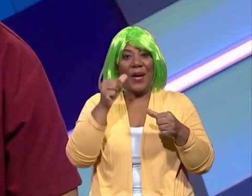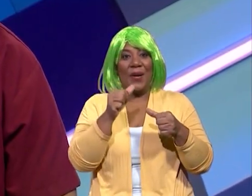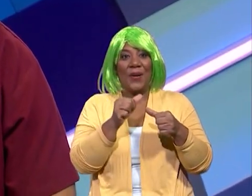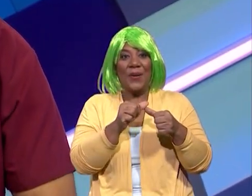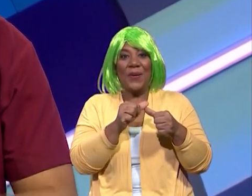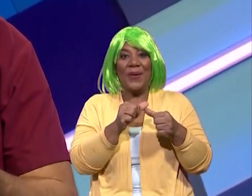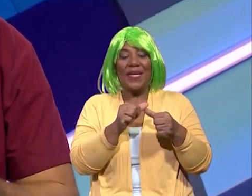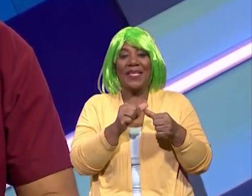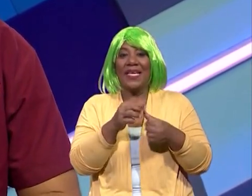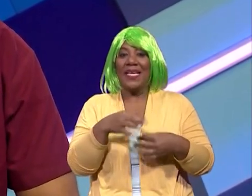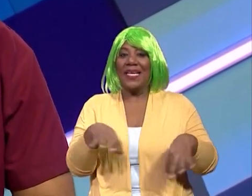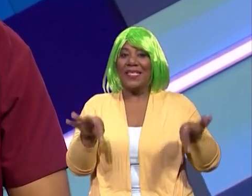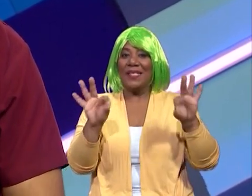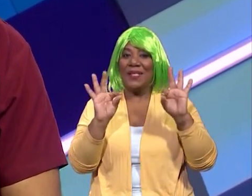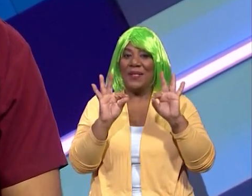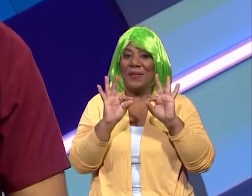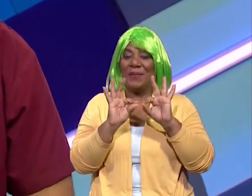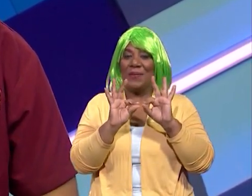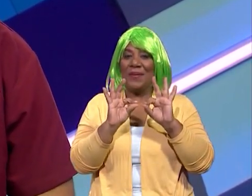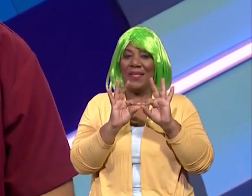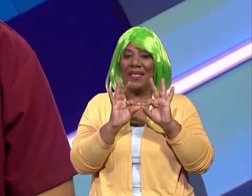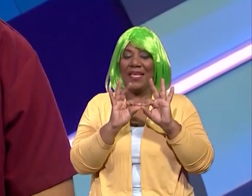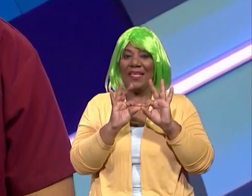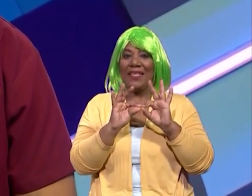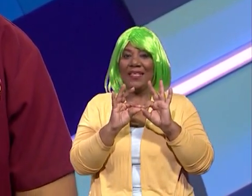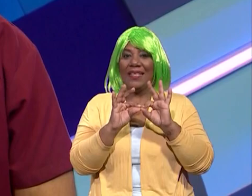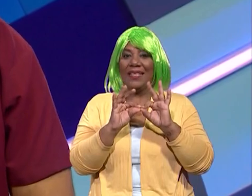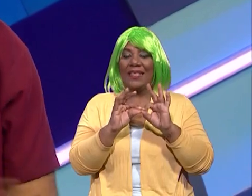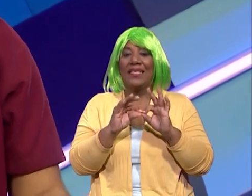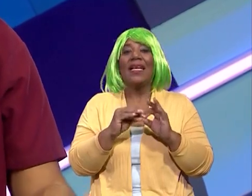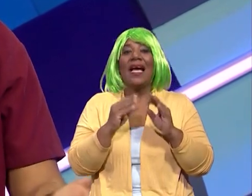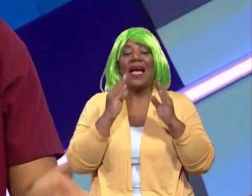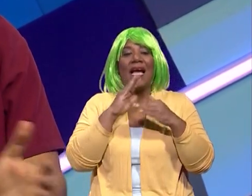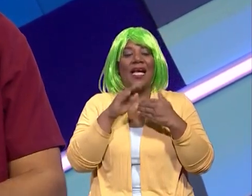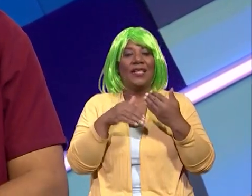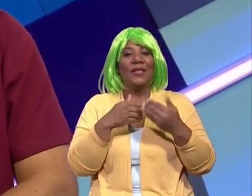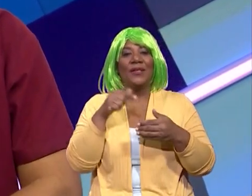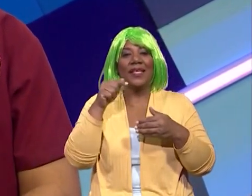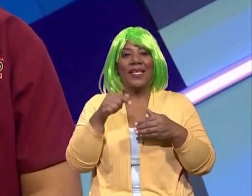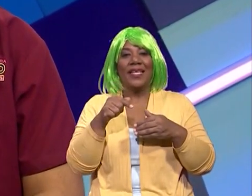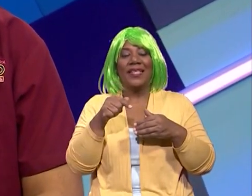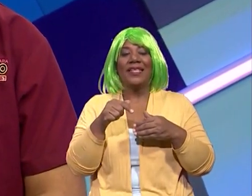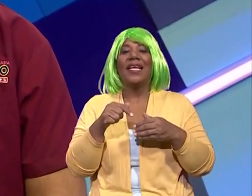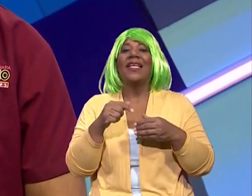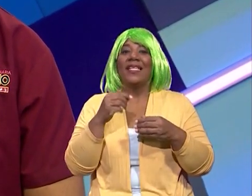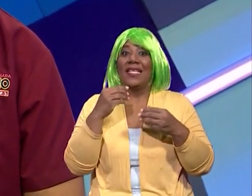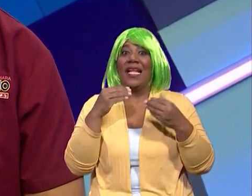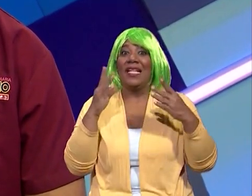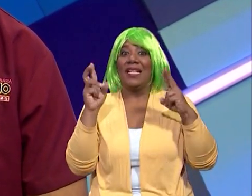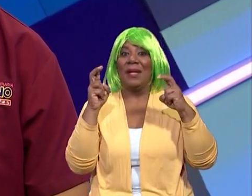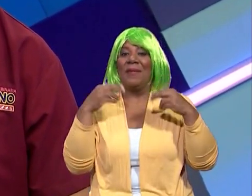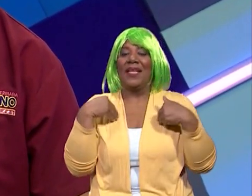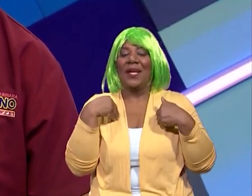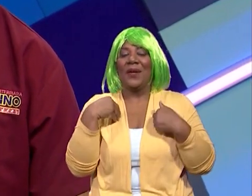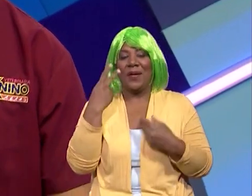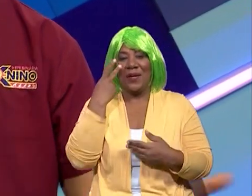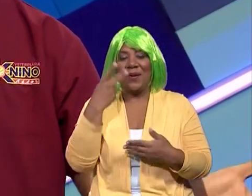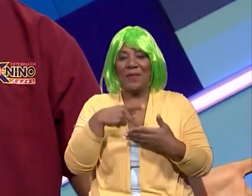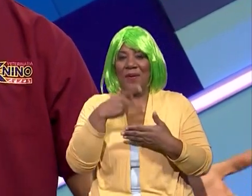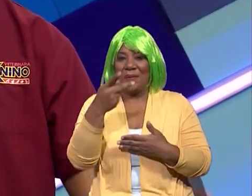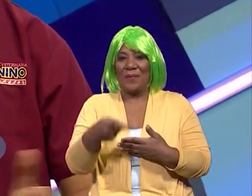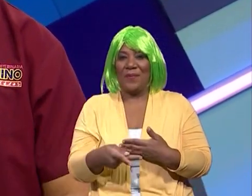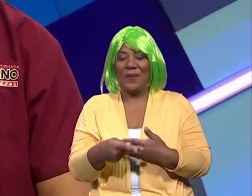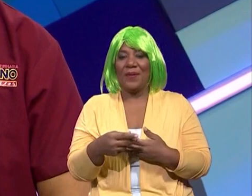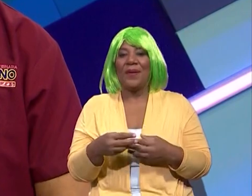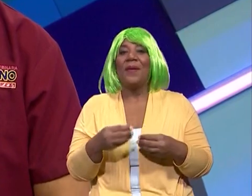Recuerden, señores, siempre estar pendiente a todos estos segmentos de mascotas. Nos vemos próximamente